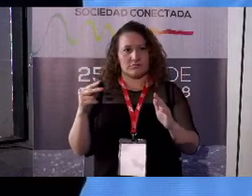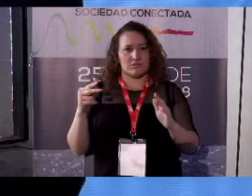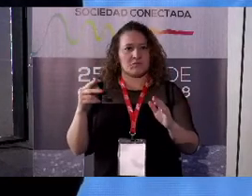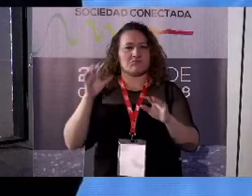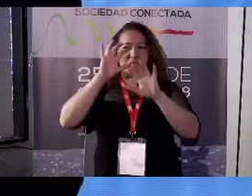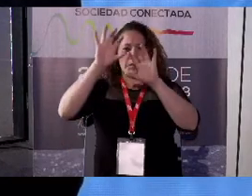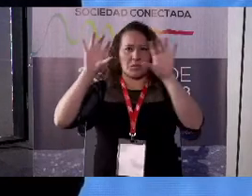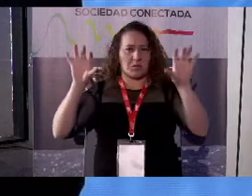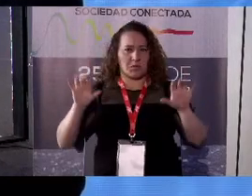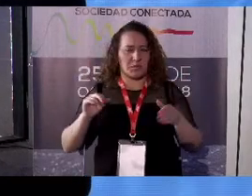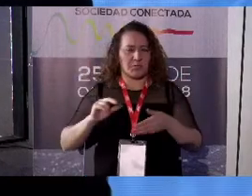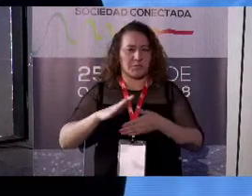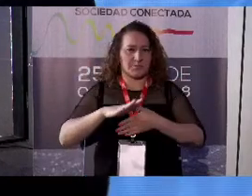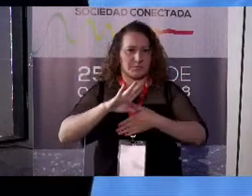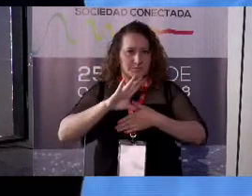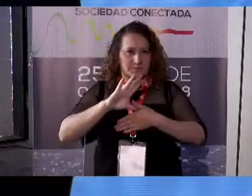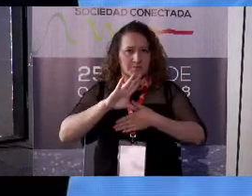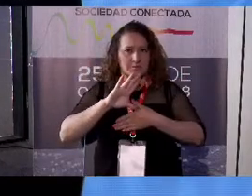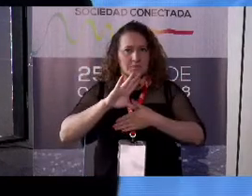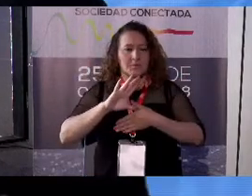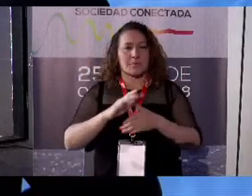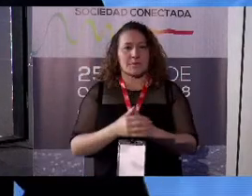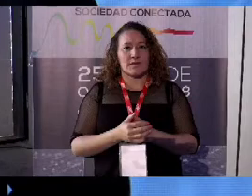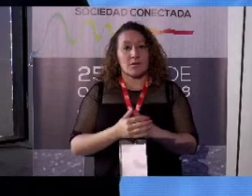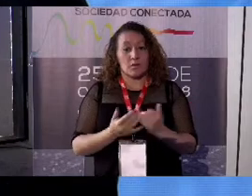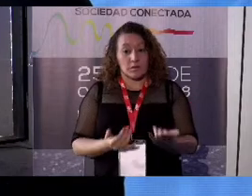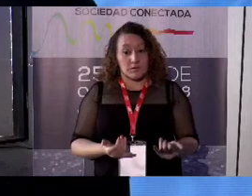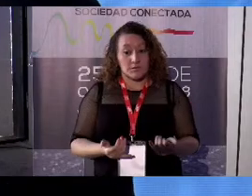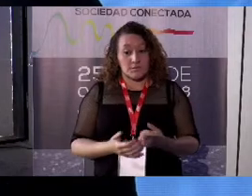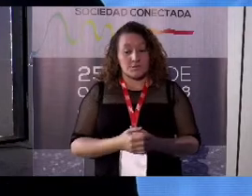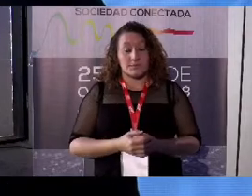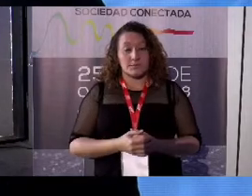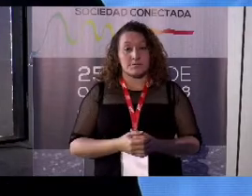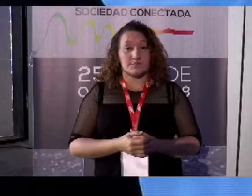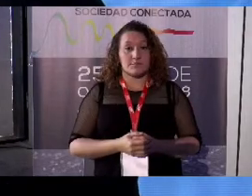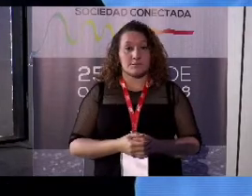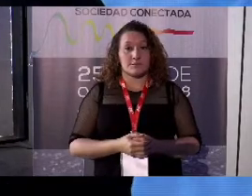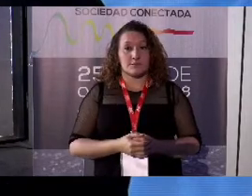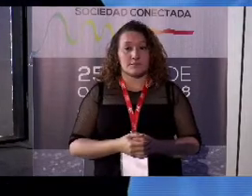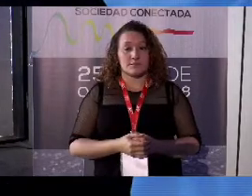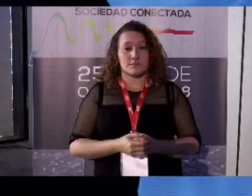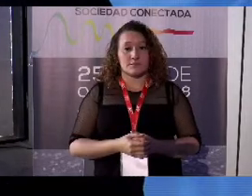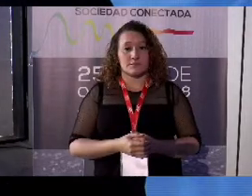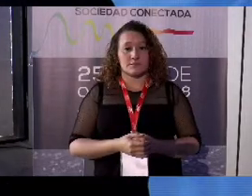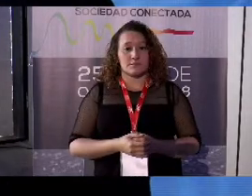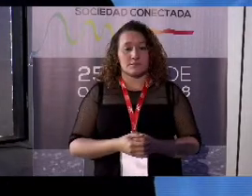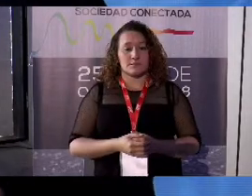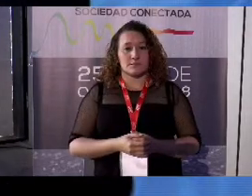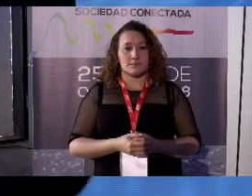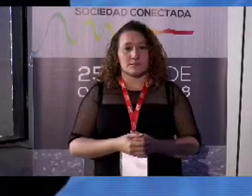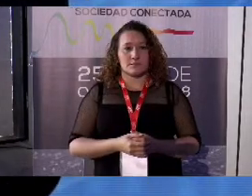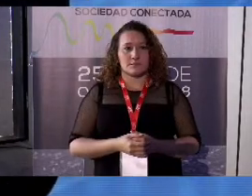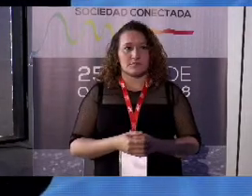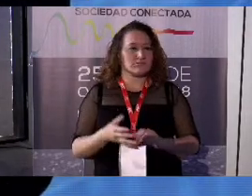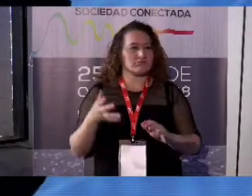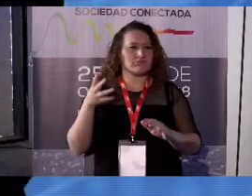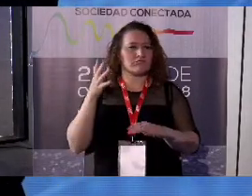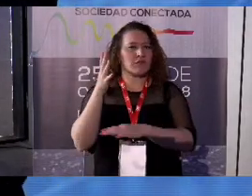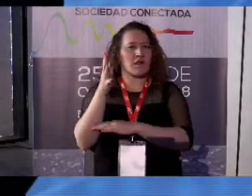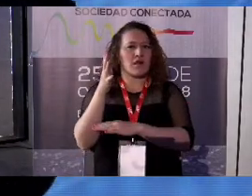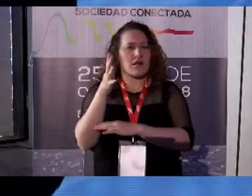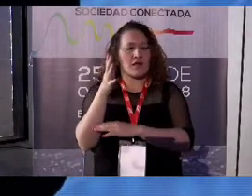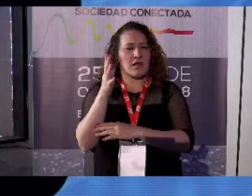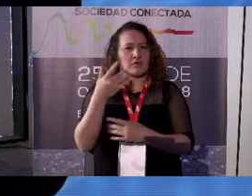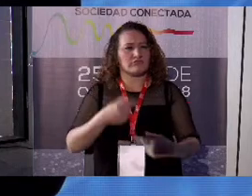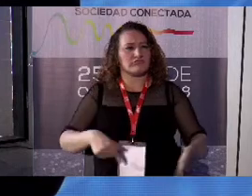países de América el día de hoy voy a compartir con ustedes una una